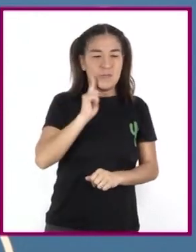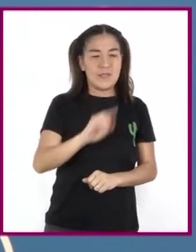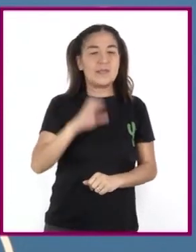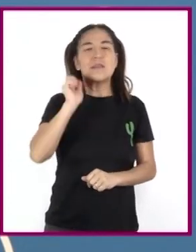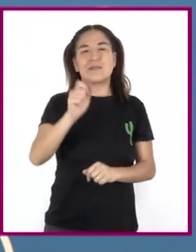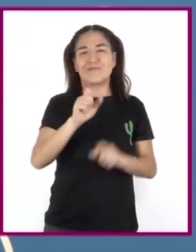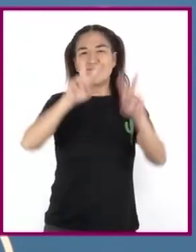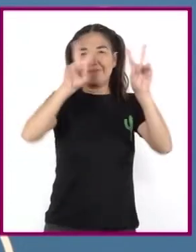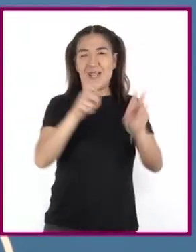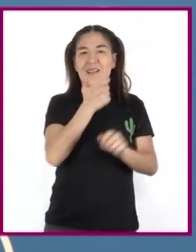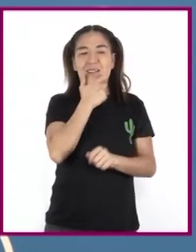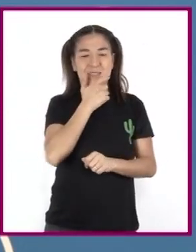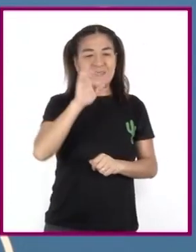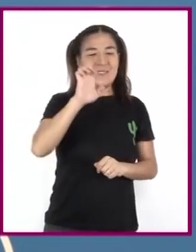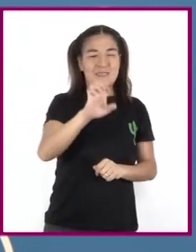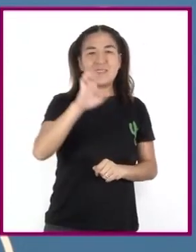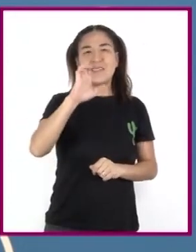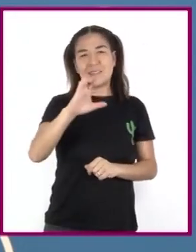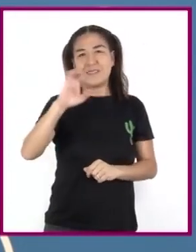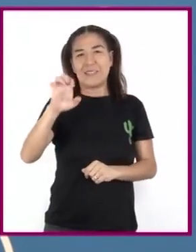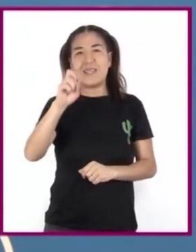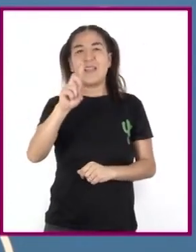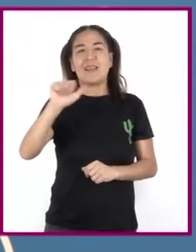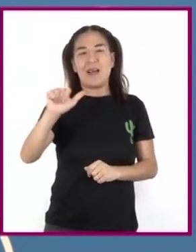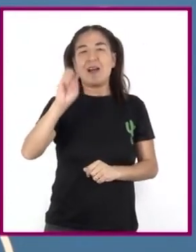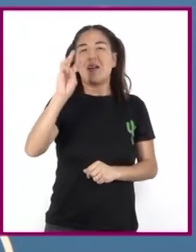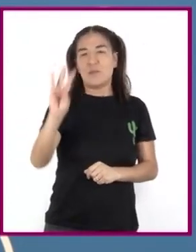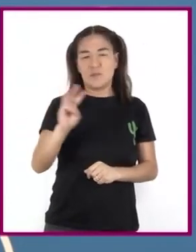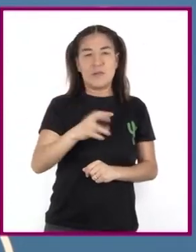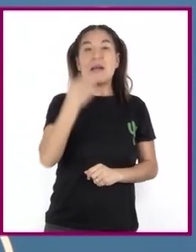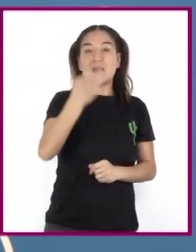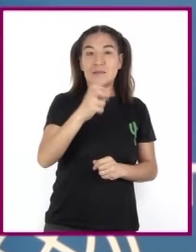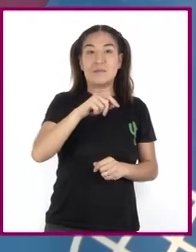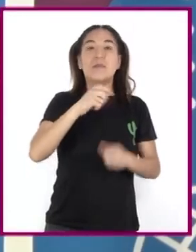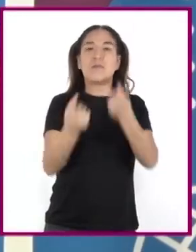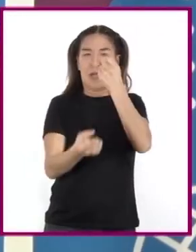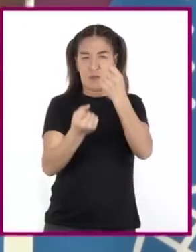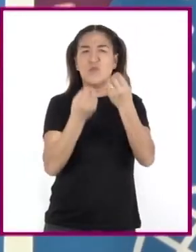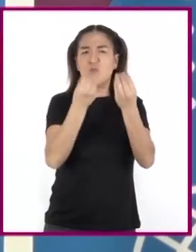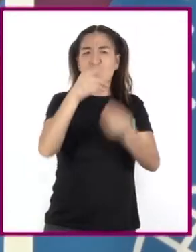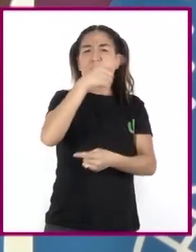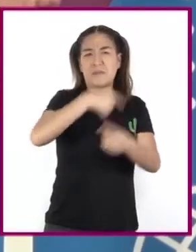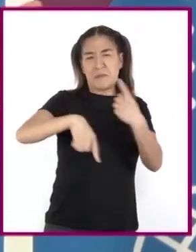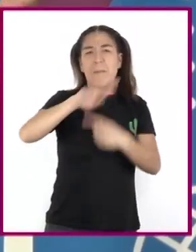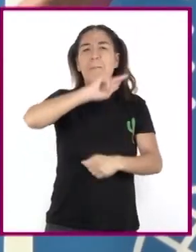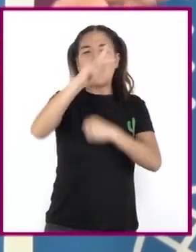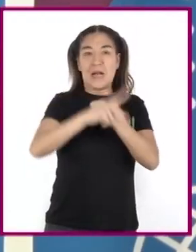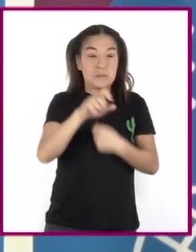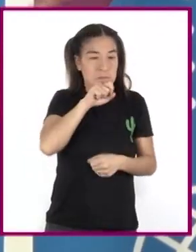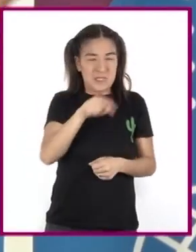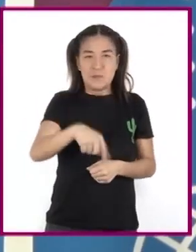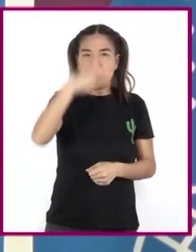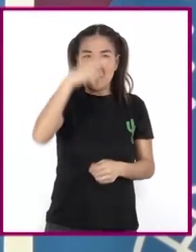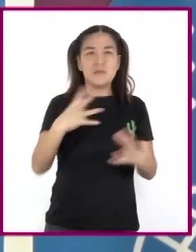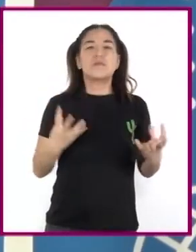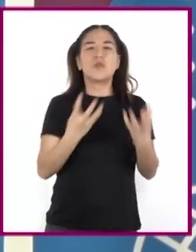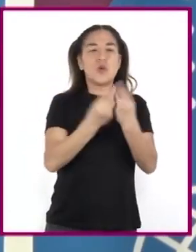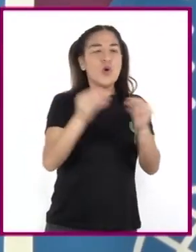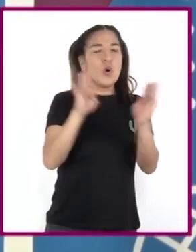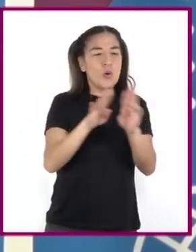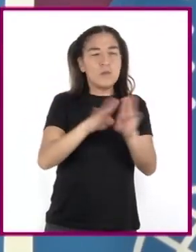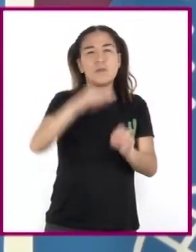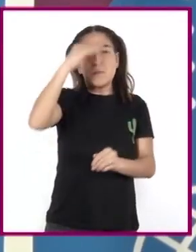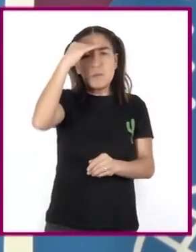sus siglas en inglés. Muchos países, incluido el nuestro, se han comprometido en el marco internacional a